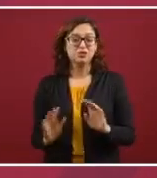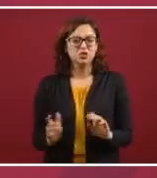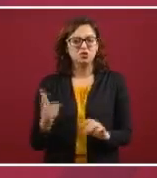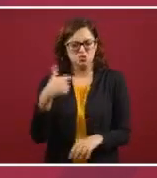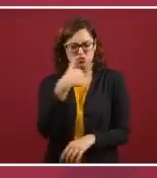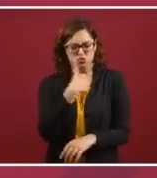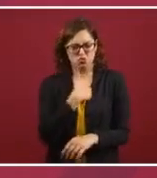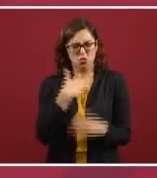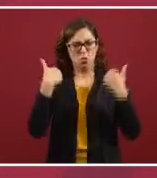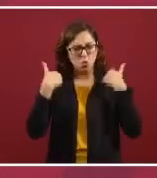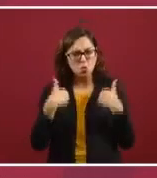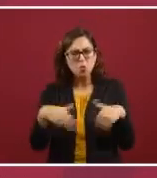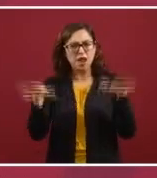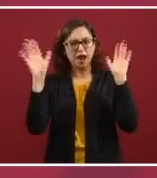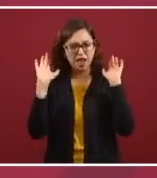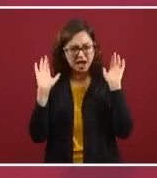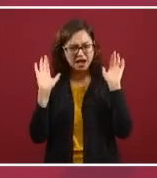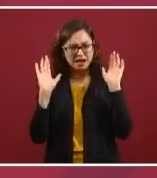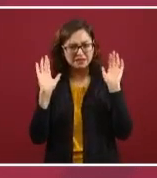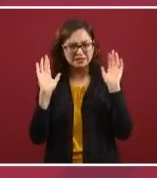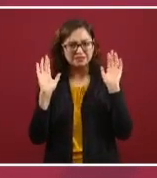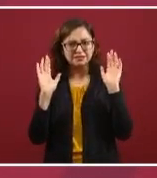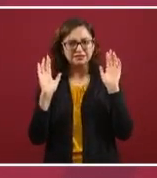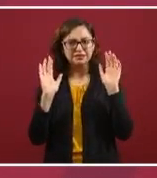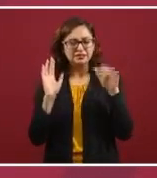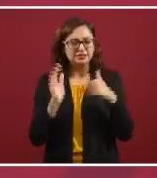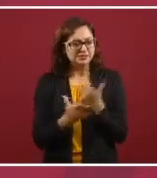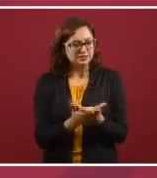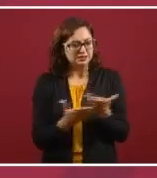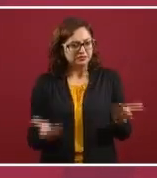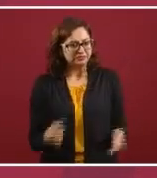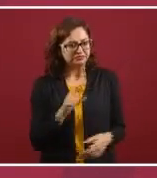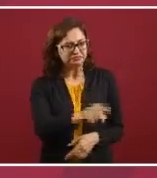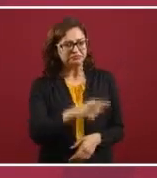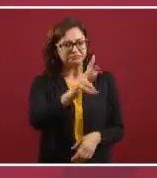a pesar de que tú me estás preguntando de esta manera,